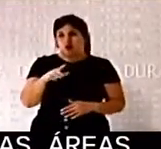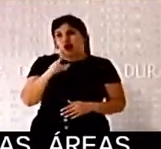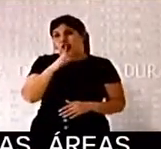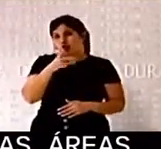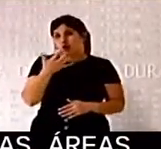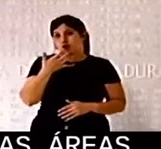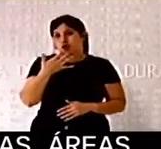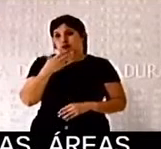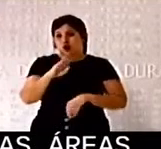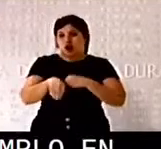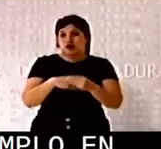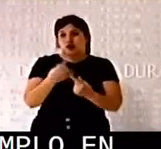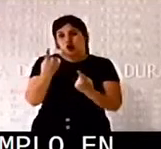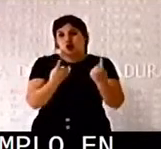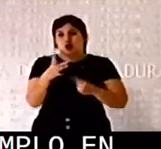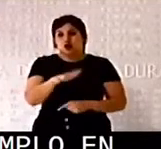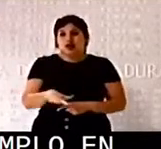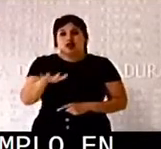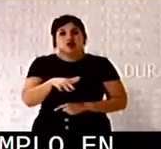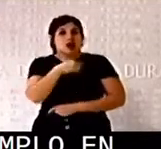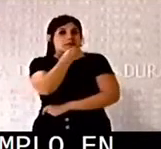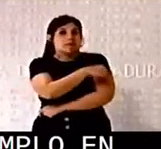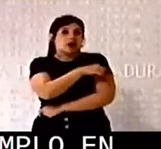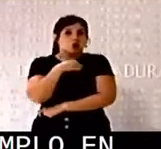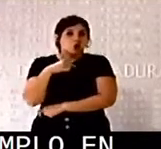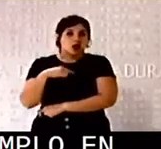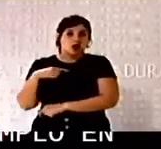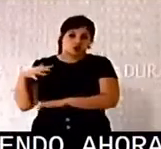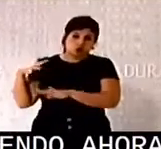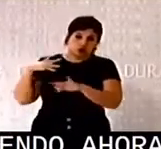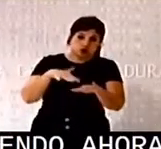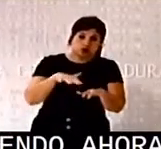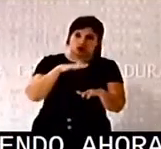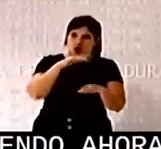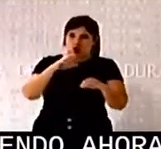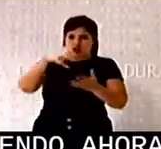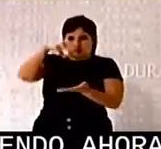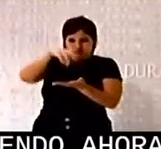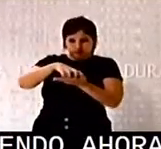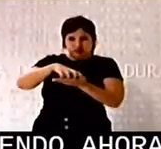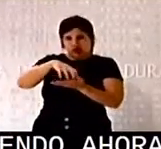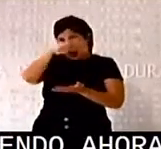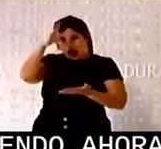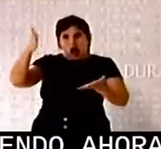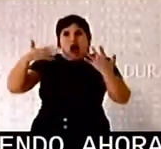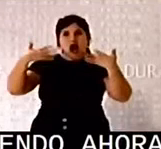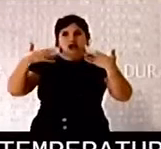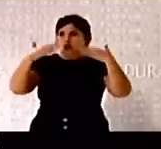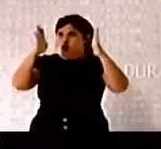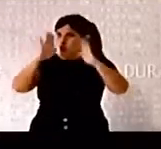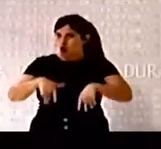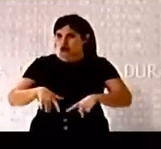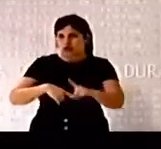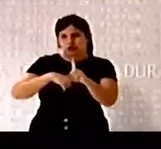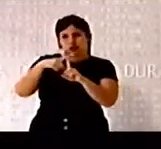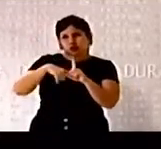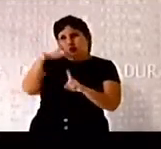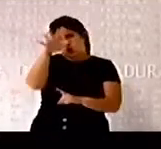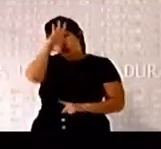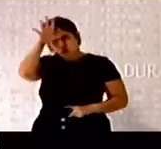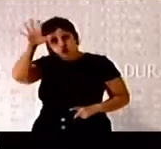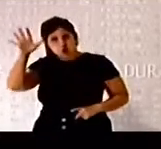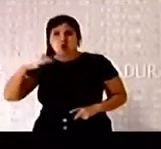ejemplo, en determinados sitios que lo estamos haciendo ahora, al no estar climatizados y alcanzar unas temperaturas altas, habrá horas que